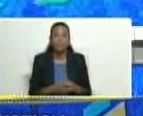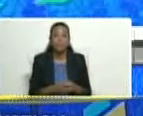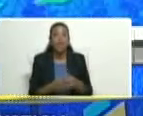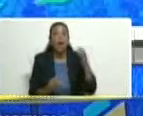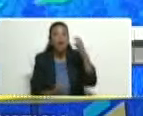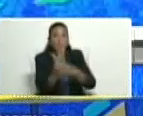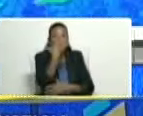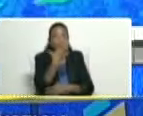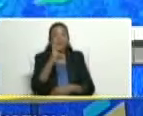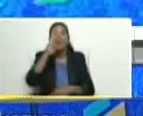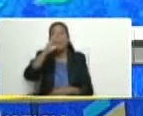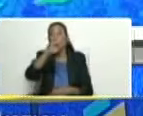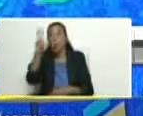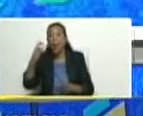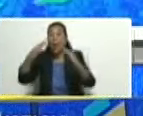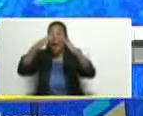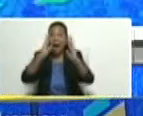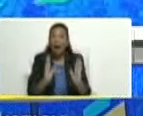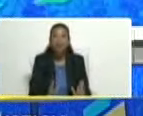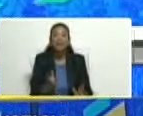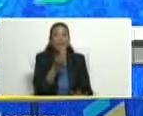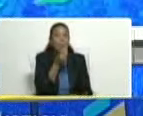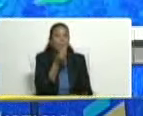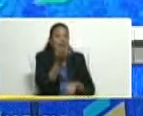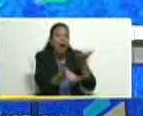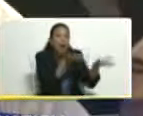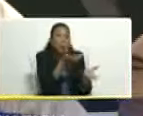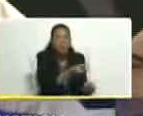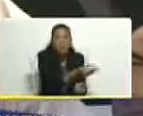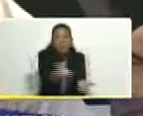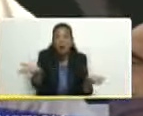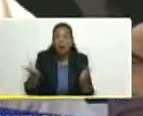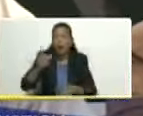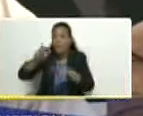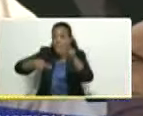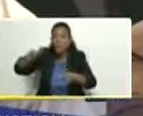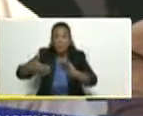Funda Proal y las casas de alimentación.